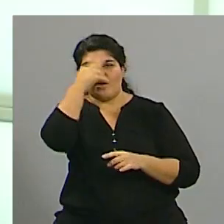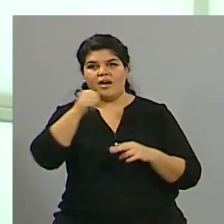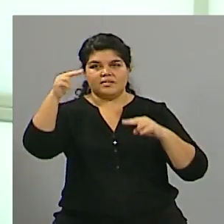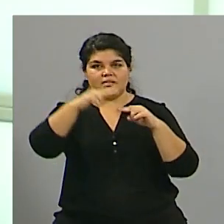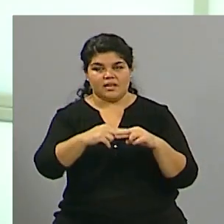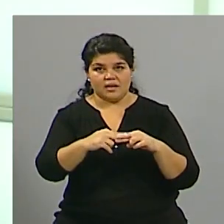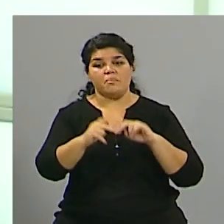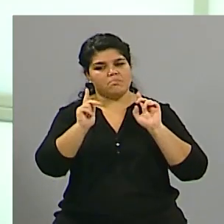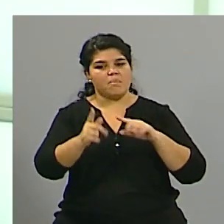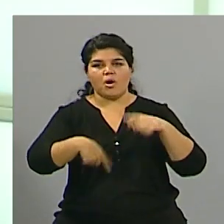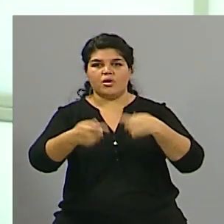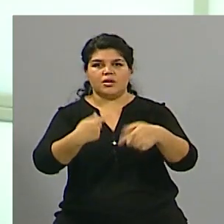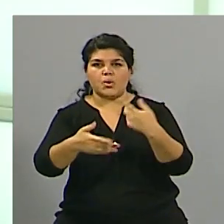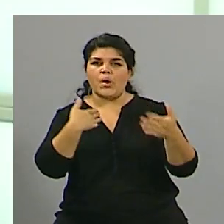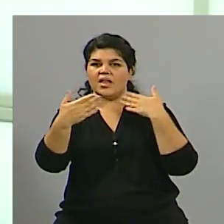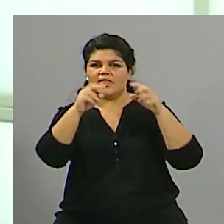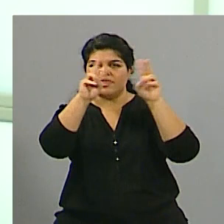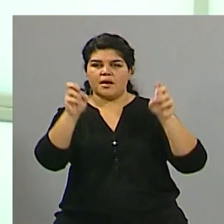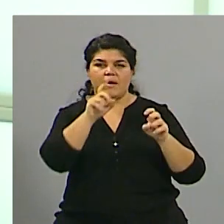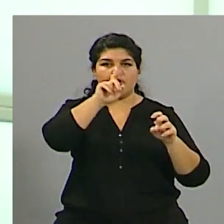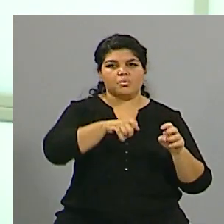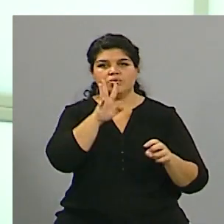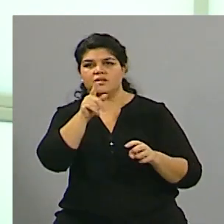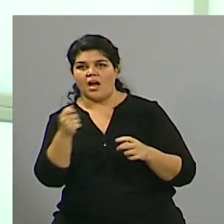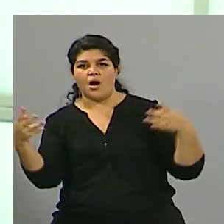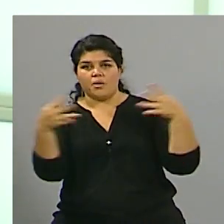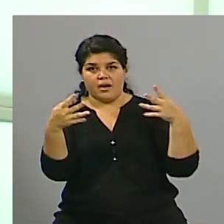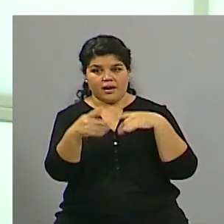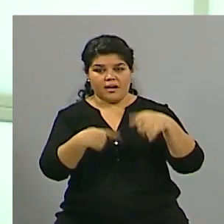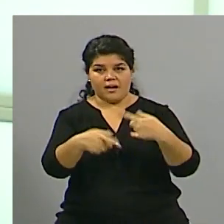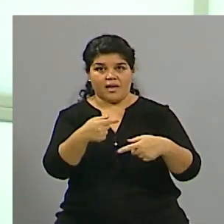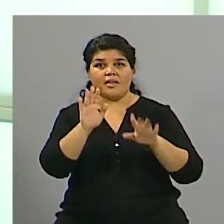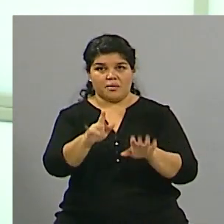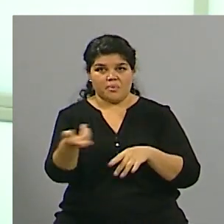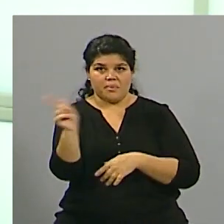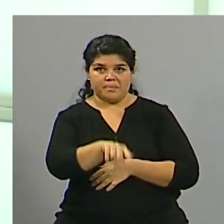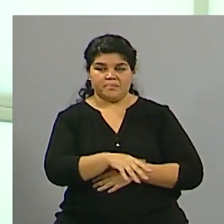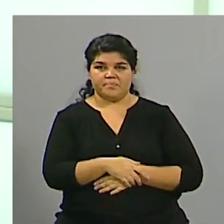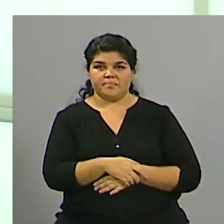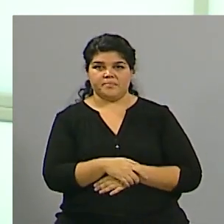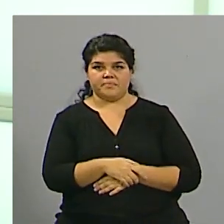supuesto. Seguimos hablando de lo que sucede en el conflicto entre Ucrania y Rusia en un ratito nada más. Ya regresamos.